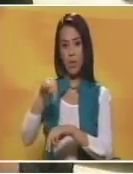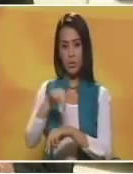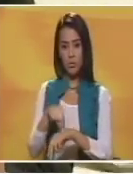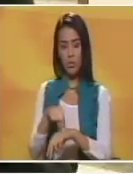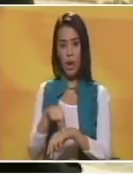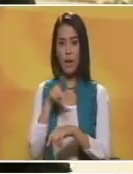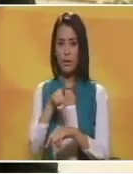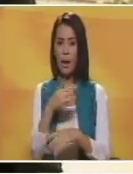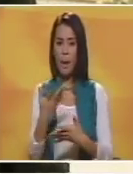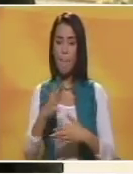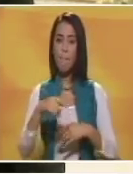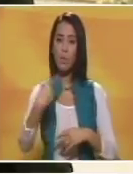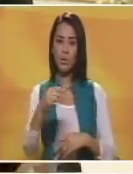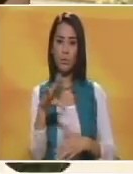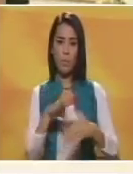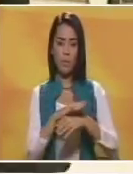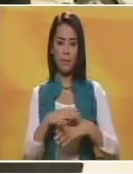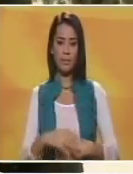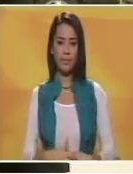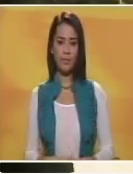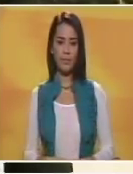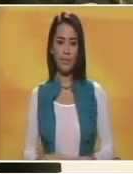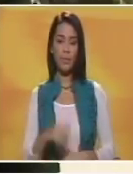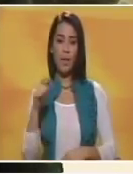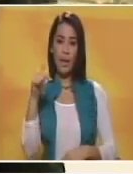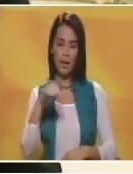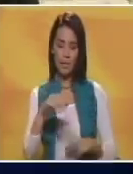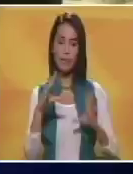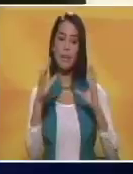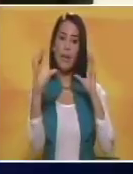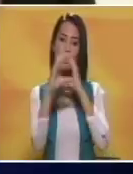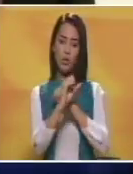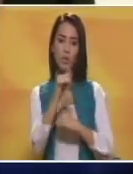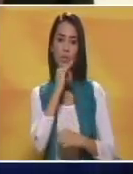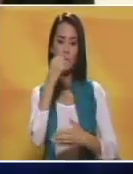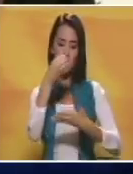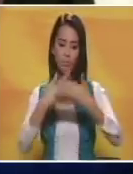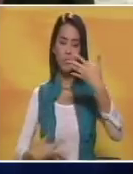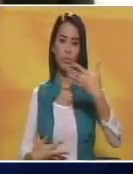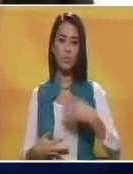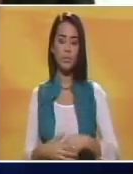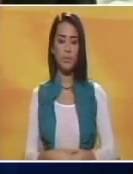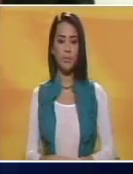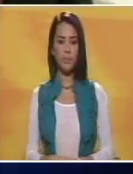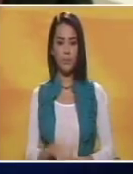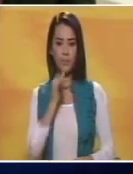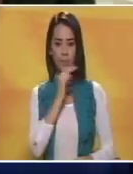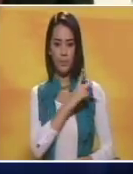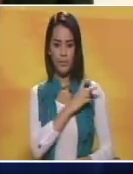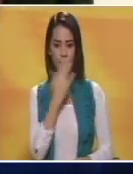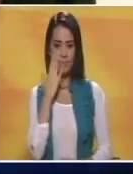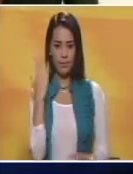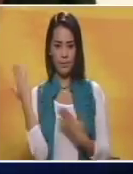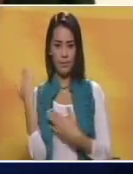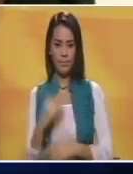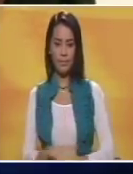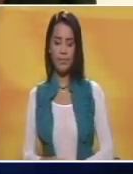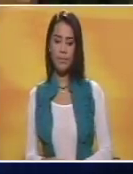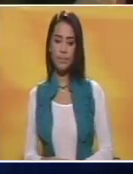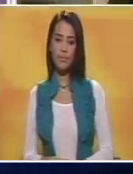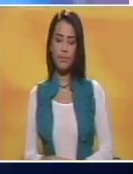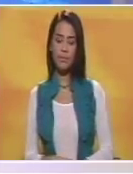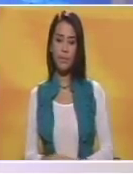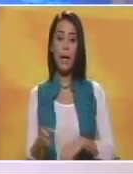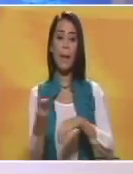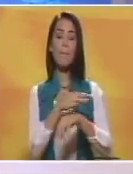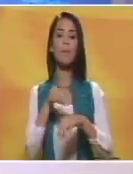debería producirse el próximo martes. Esta información la ampliaremos, como es natural, esta noche en nuestra emisión estelar. Adelante. Gracias, Santiago.